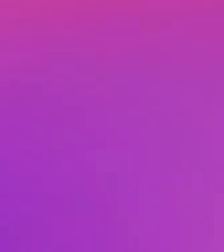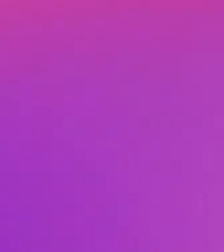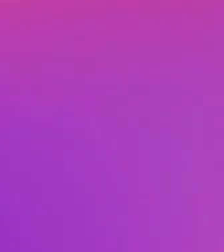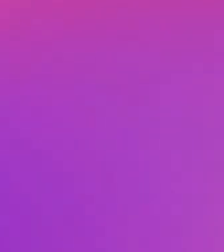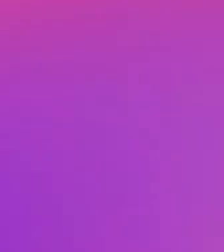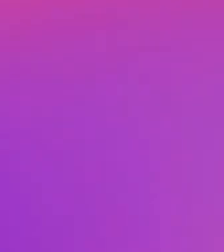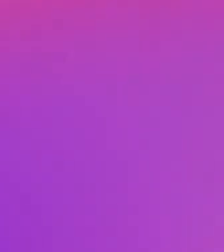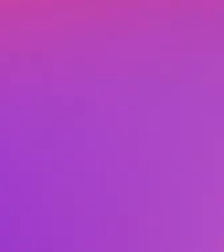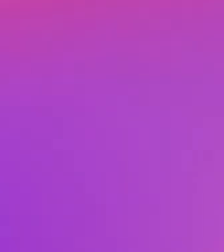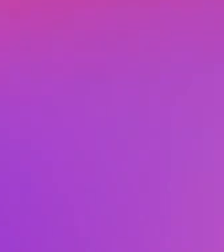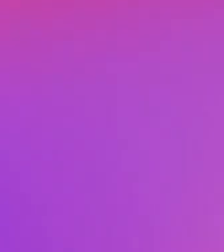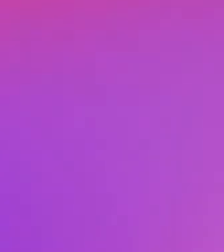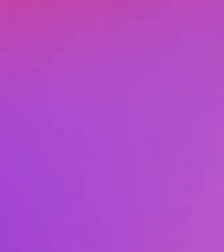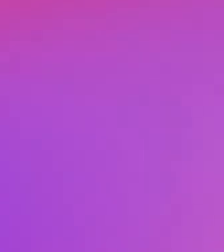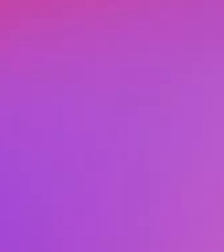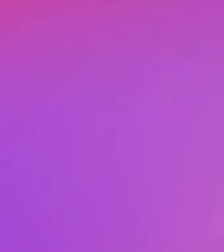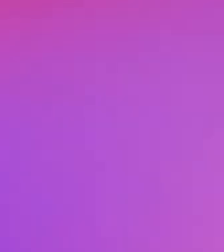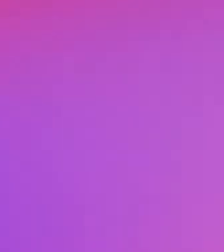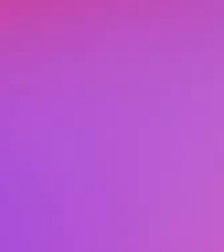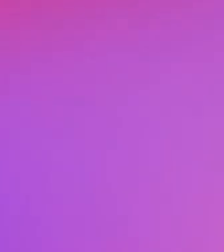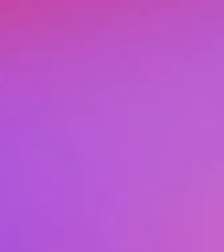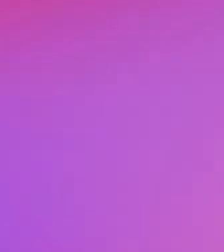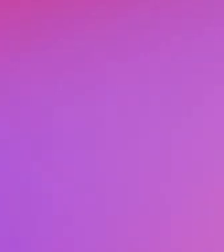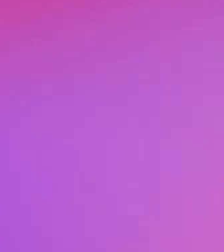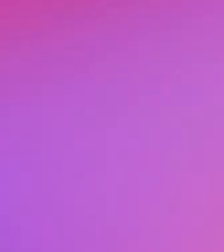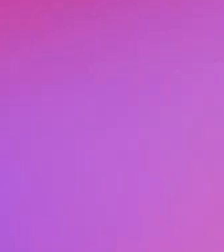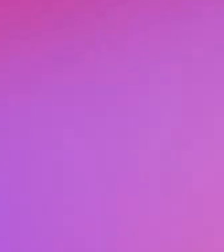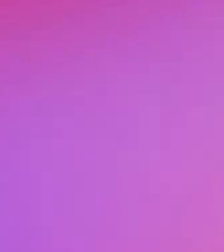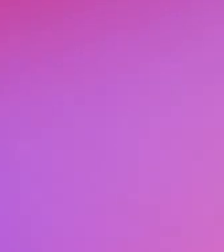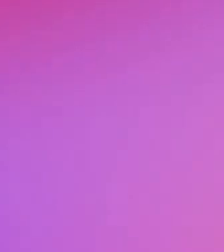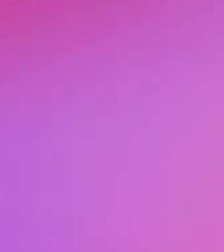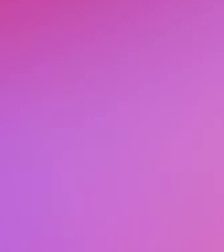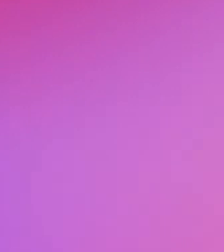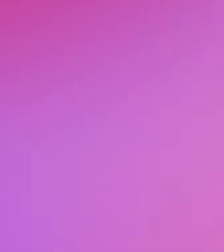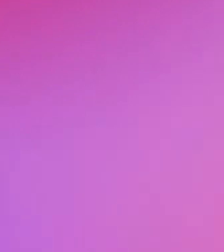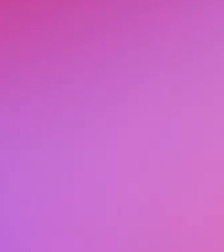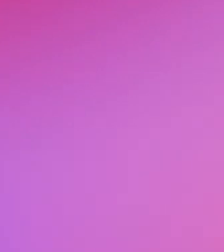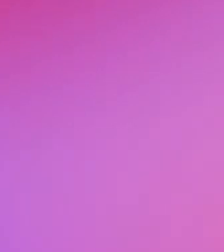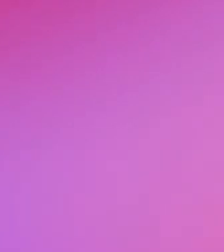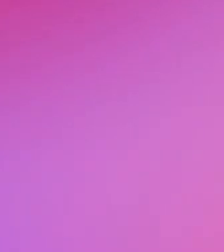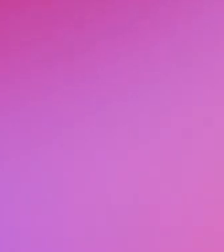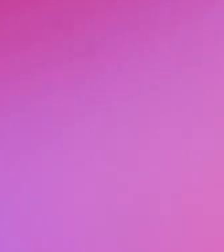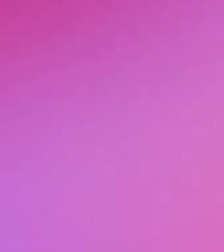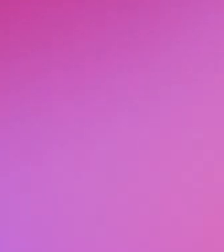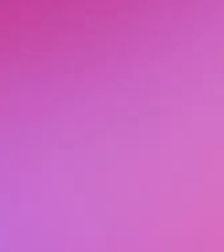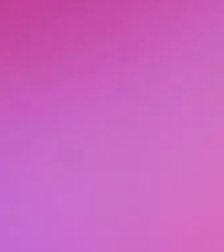conalitec.cep.gov.mx. Y recuerda que también cuentas con el sitio